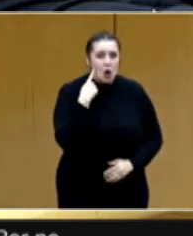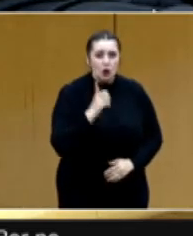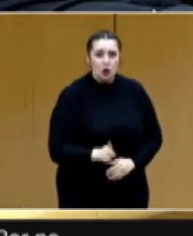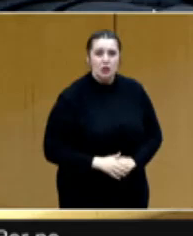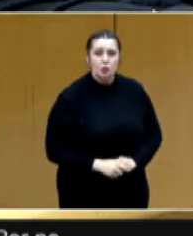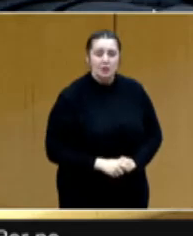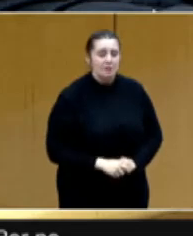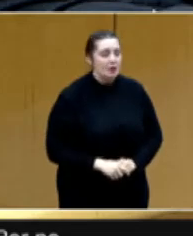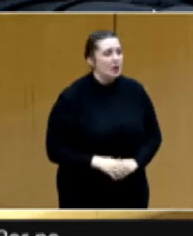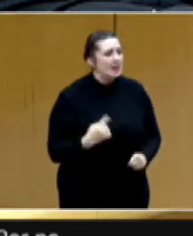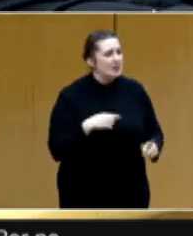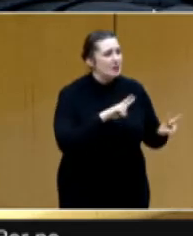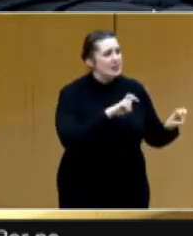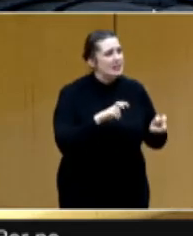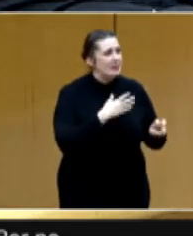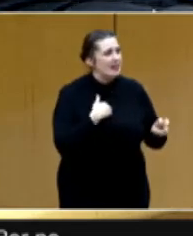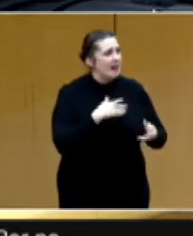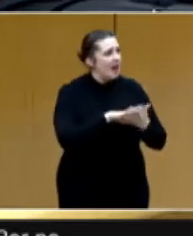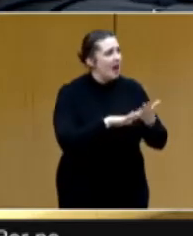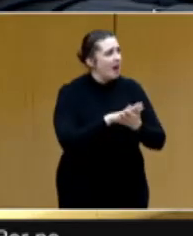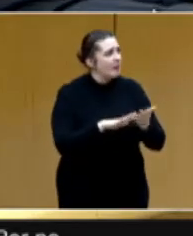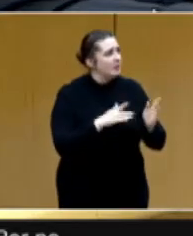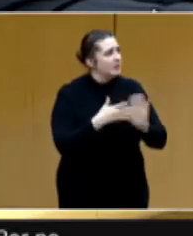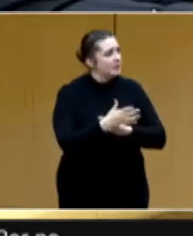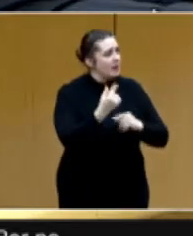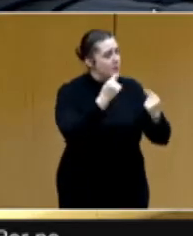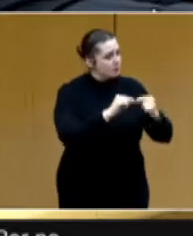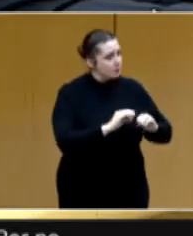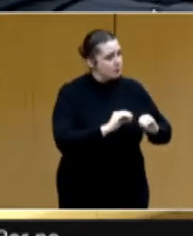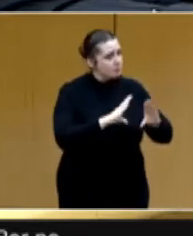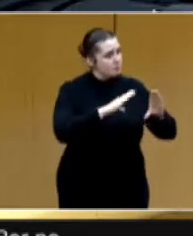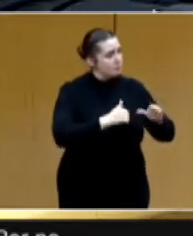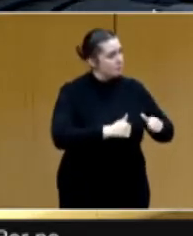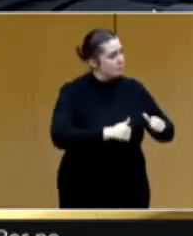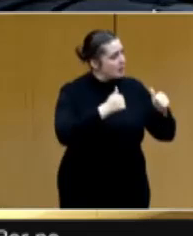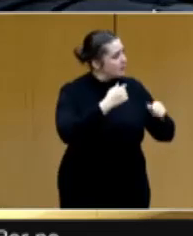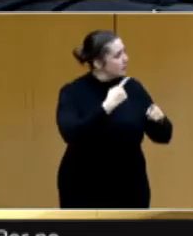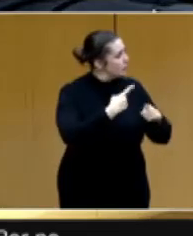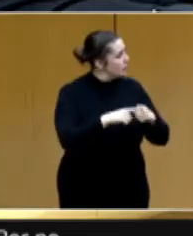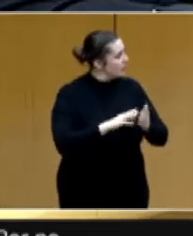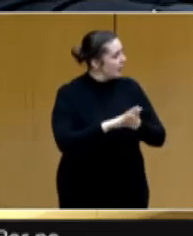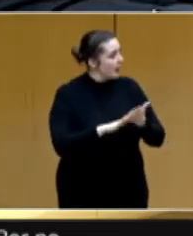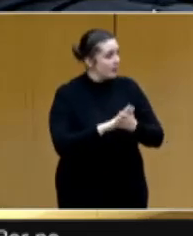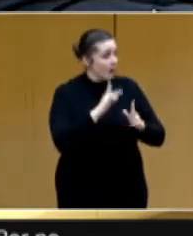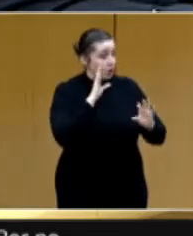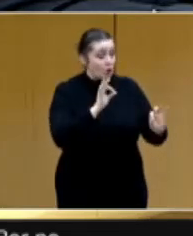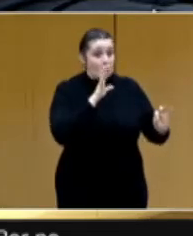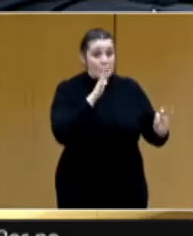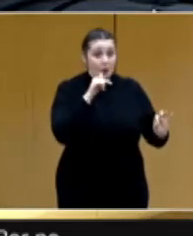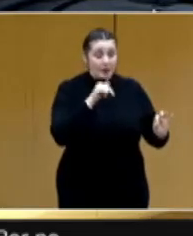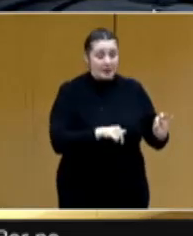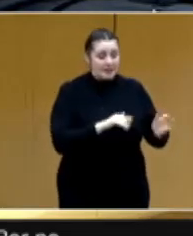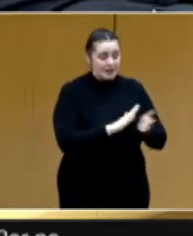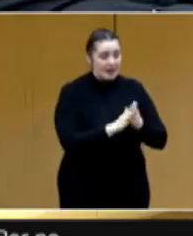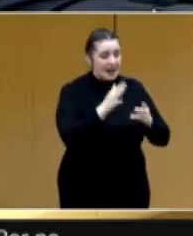cuestiones que os quería plantear pero desde luego cada vez más presupuesto en cada una de las cuestiones que planteáis evidentemente por qué Porque es que la